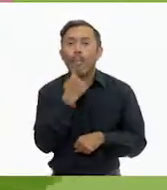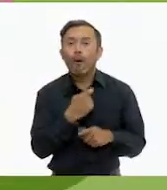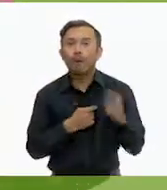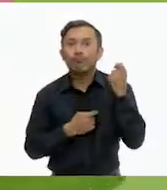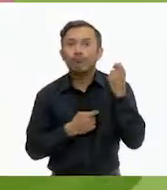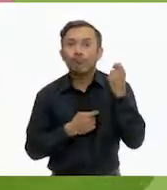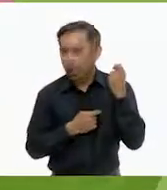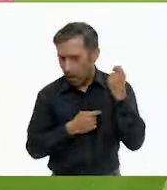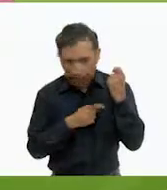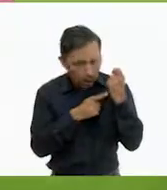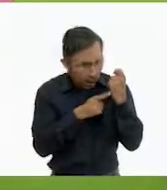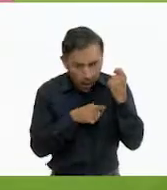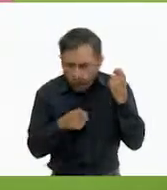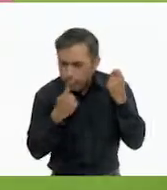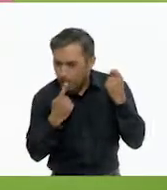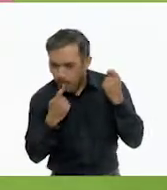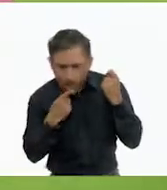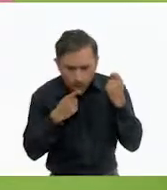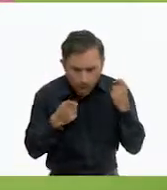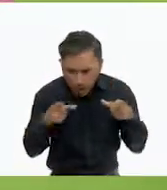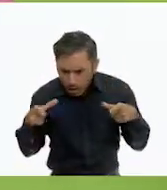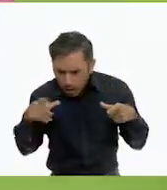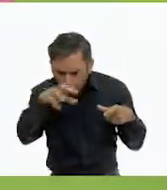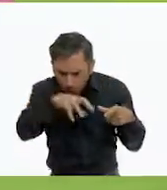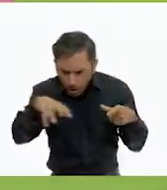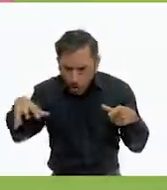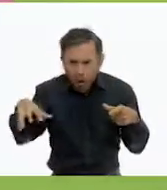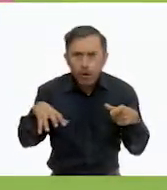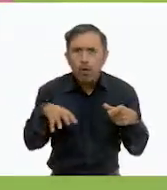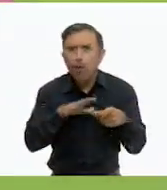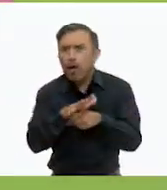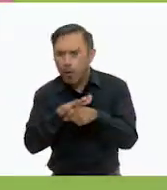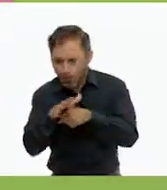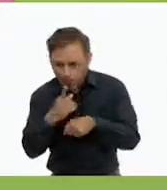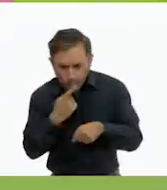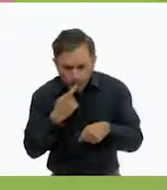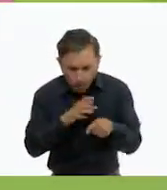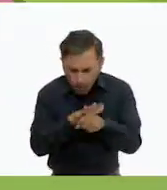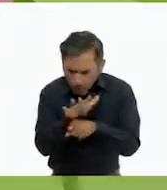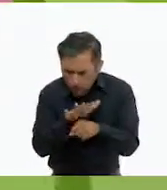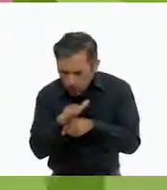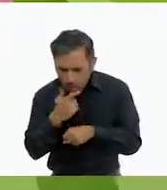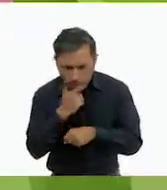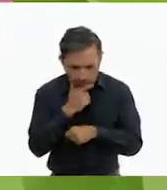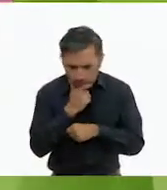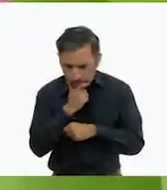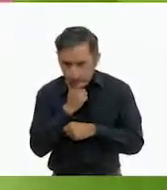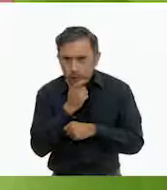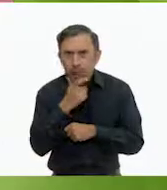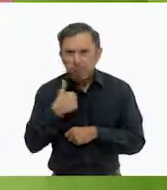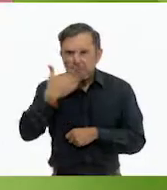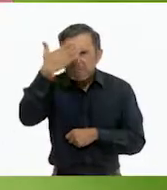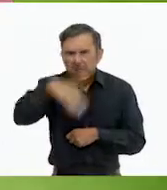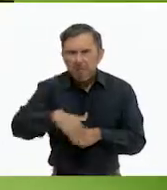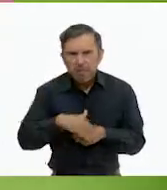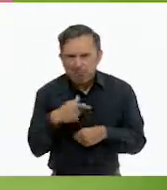Bien! Pero, ¿dónde está rojo? ¿Qué es rojo? ¡Yo saber!